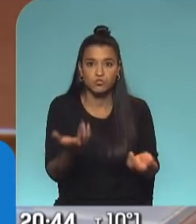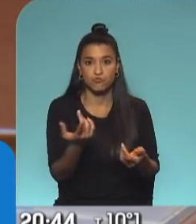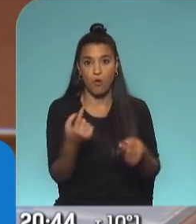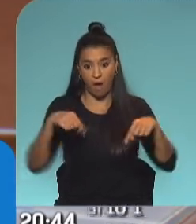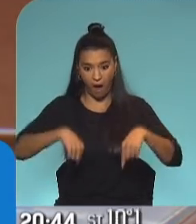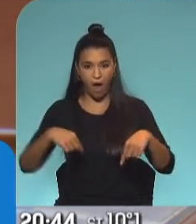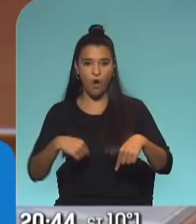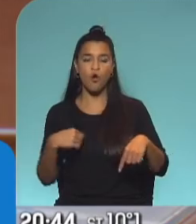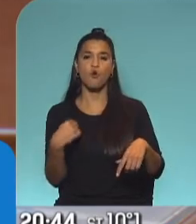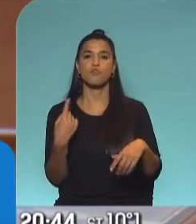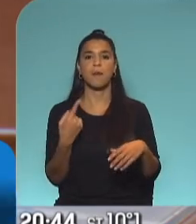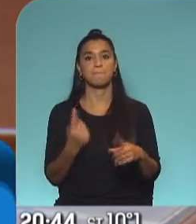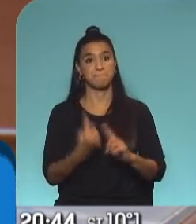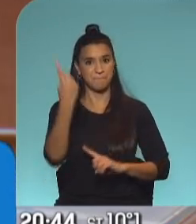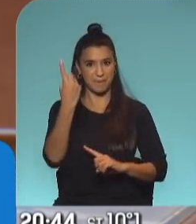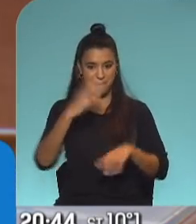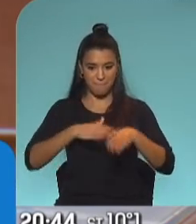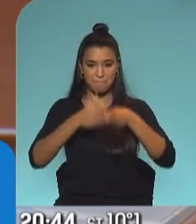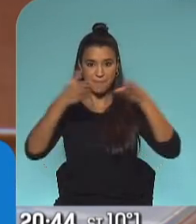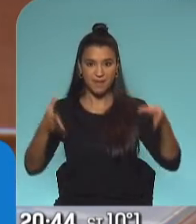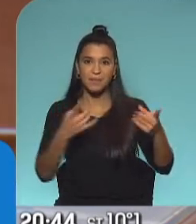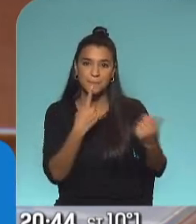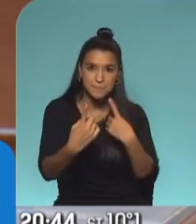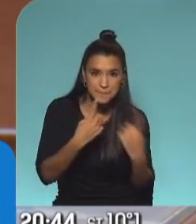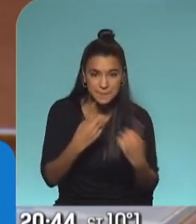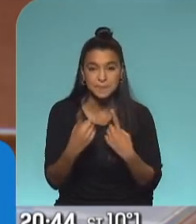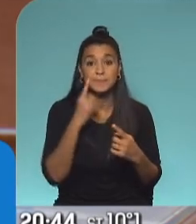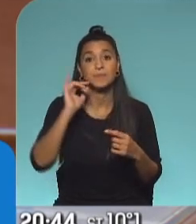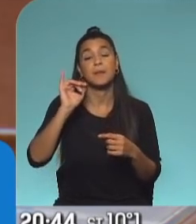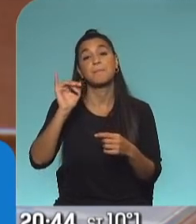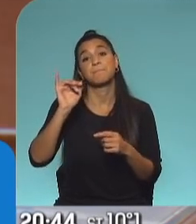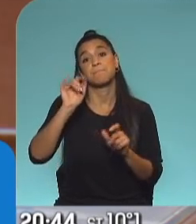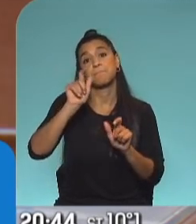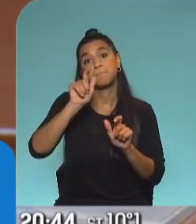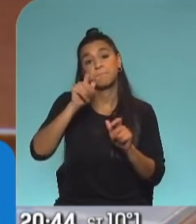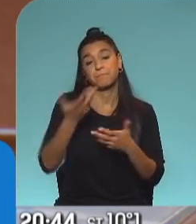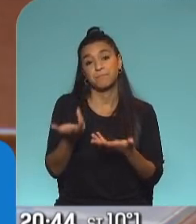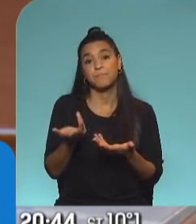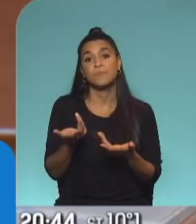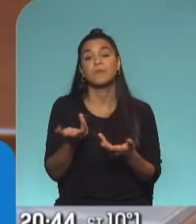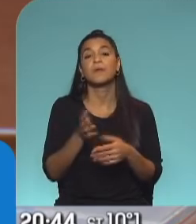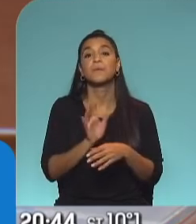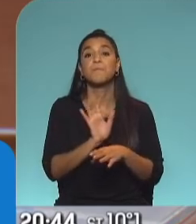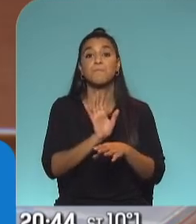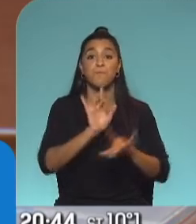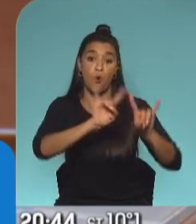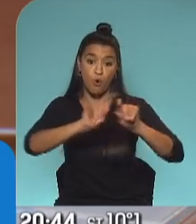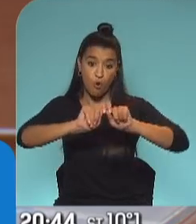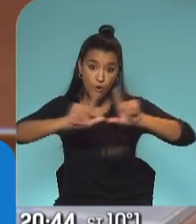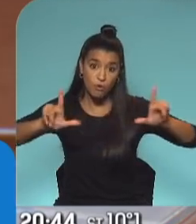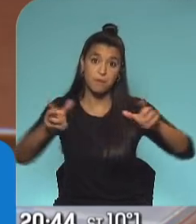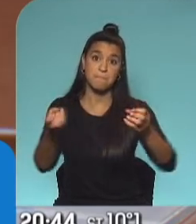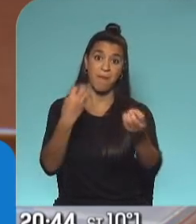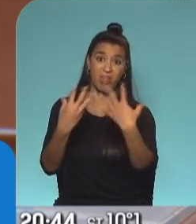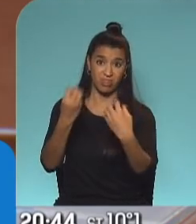a la primera sección, ¿le parece? Bueno. Y empezamos a contestar preguntas que nos han llegado a partir de nuestras redes, mediante nuestras